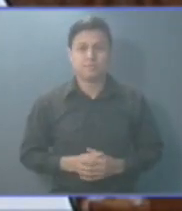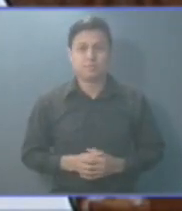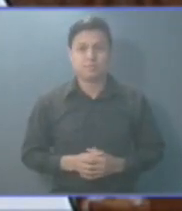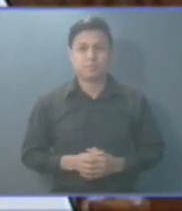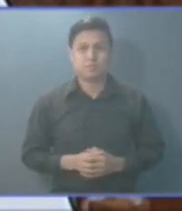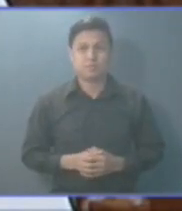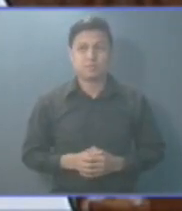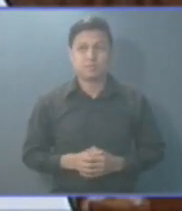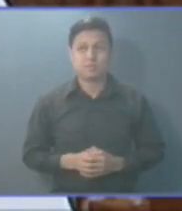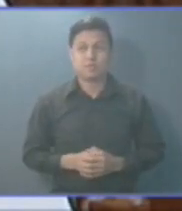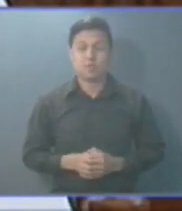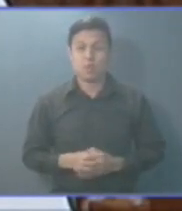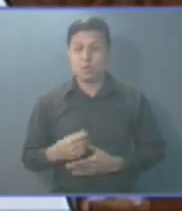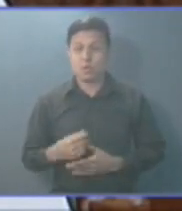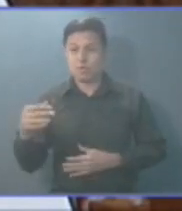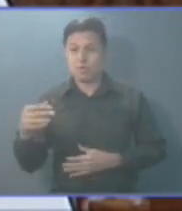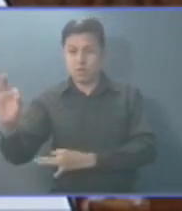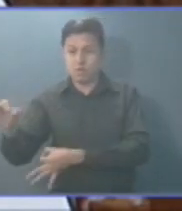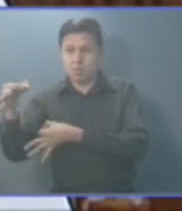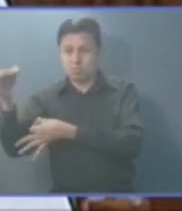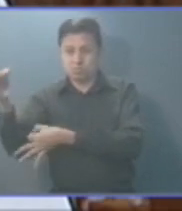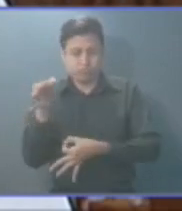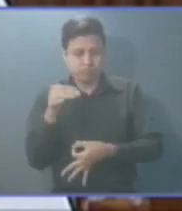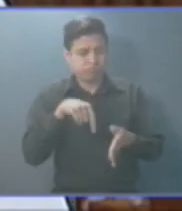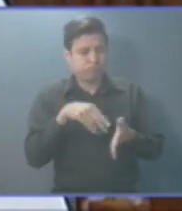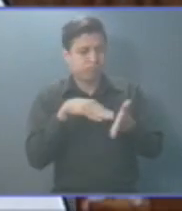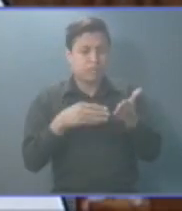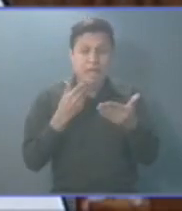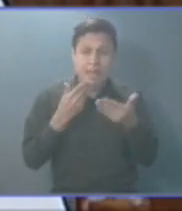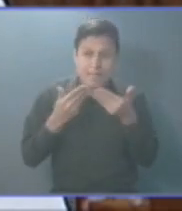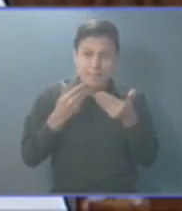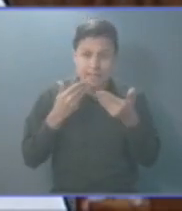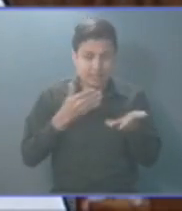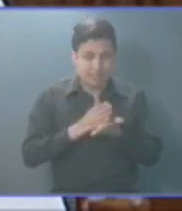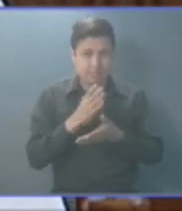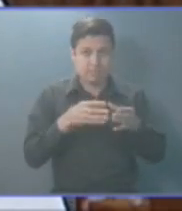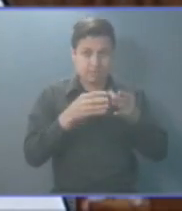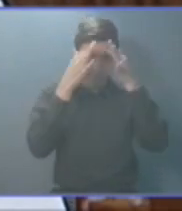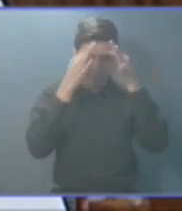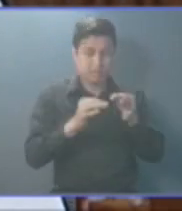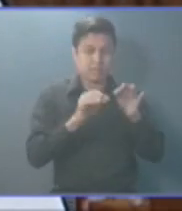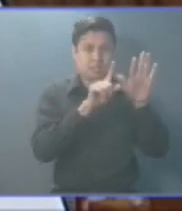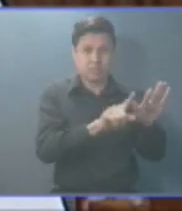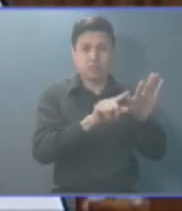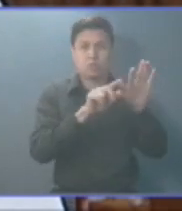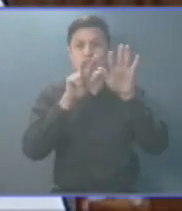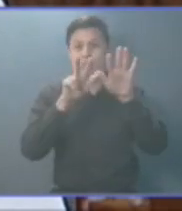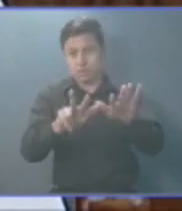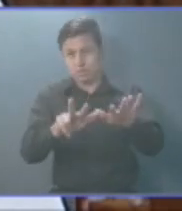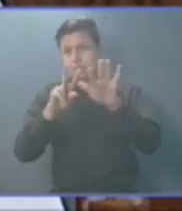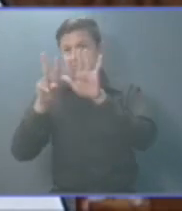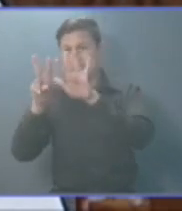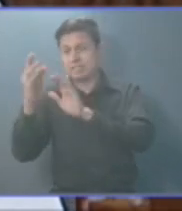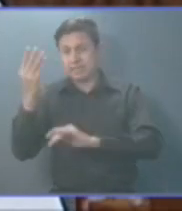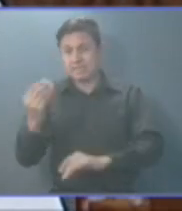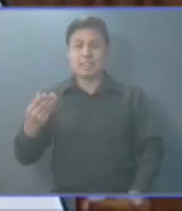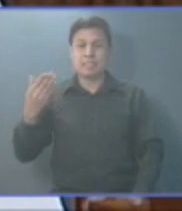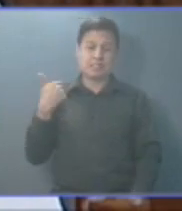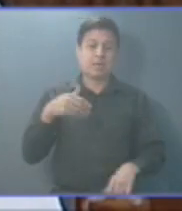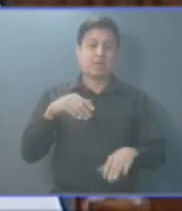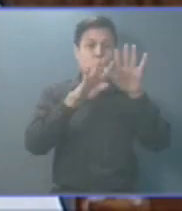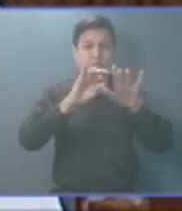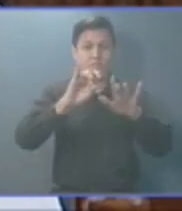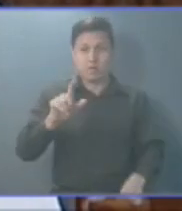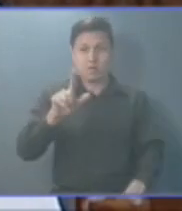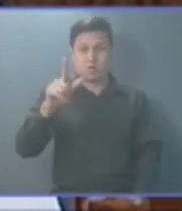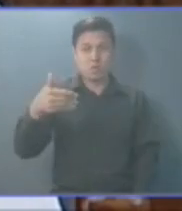Se explica en la iniciativa que por medio del Decreto Legislativo 687, de fecha 9 de julio